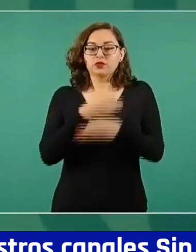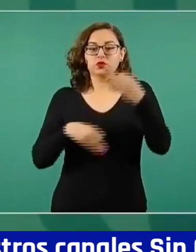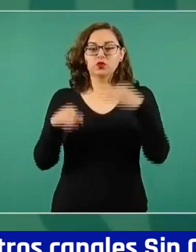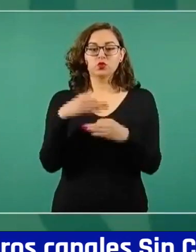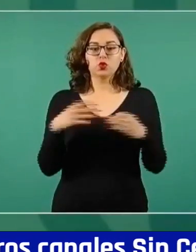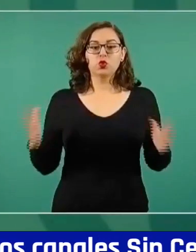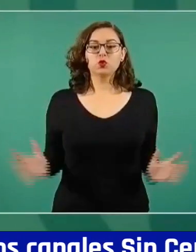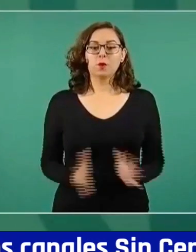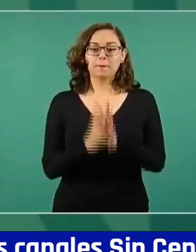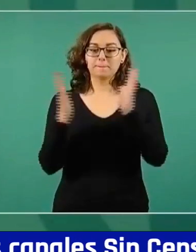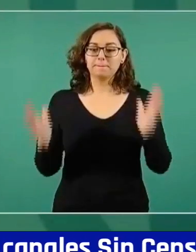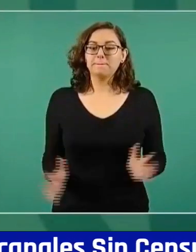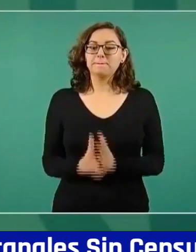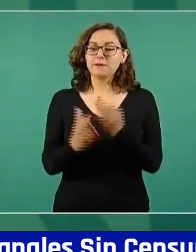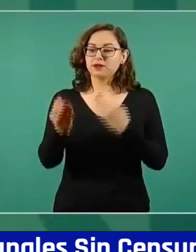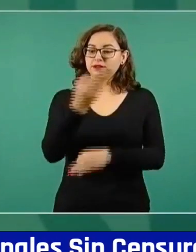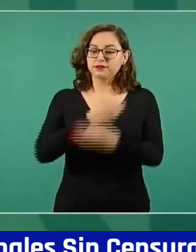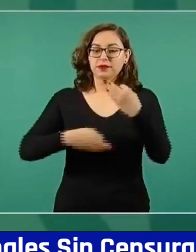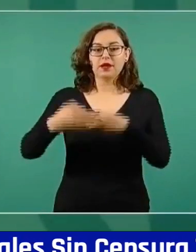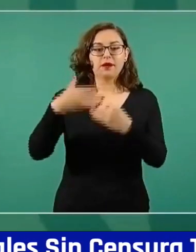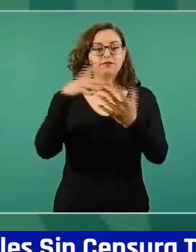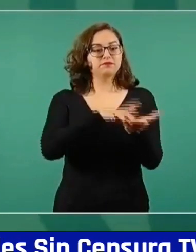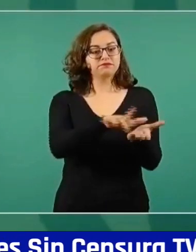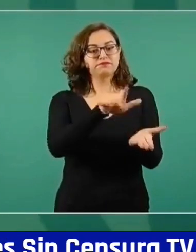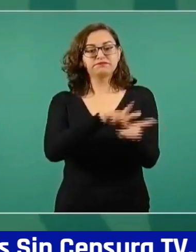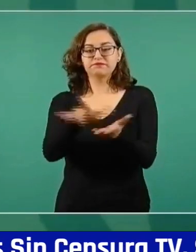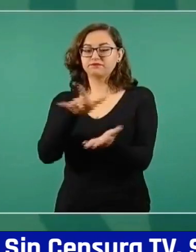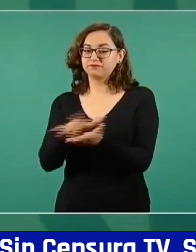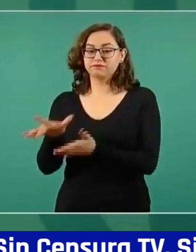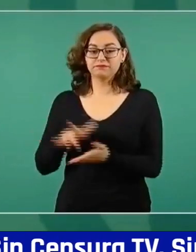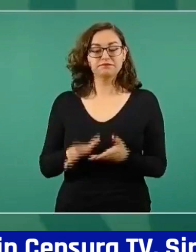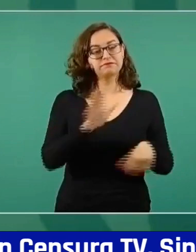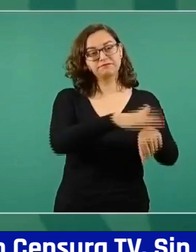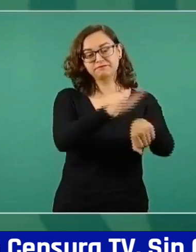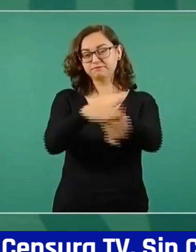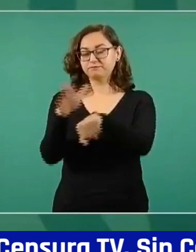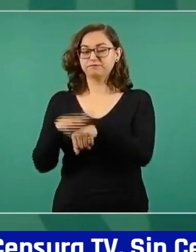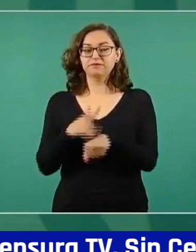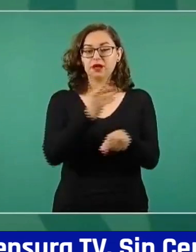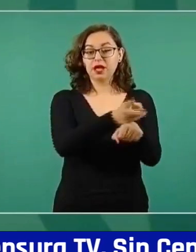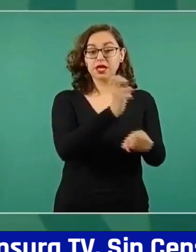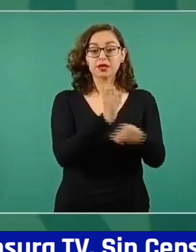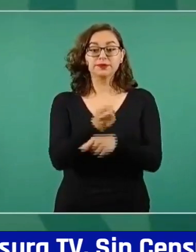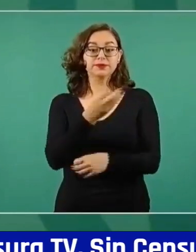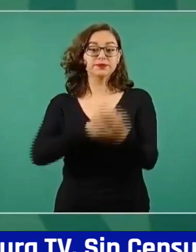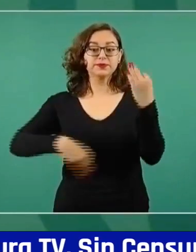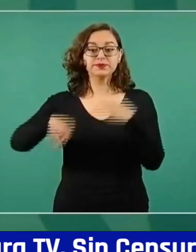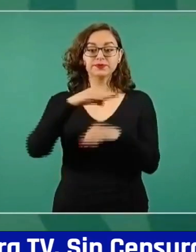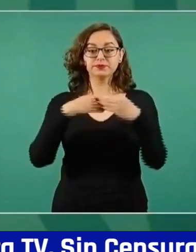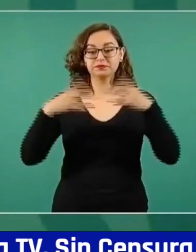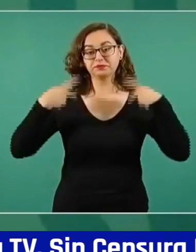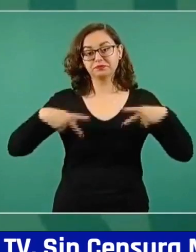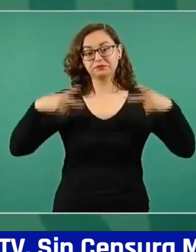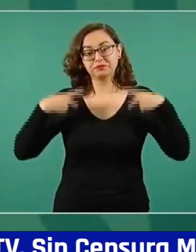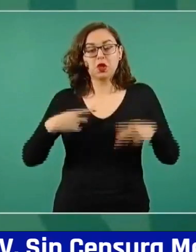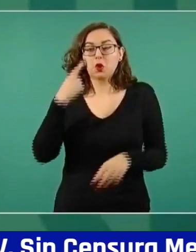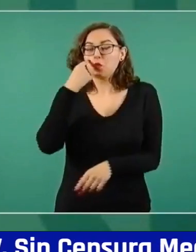es la convocatoria que se hace a todos los ciudadanos. Desde luego es